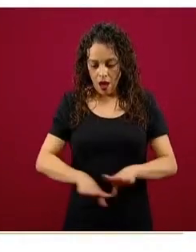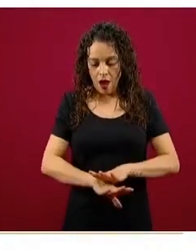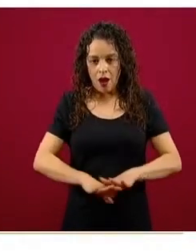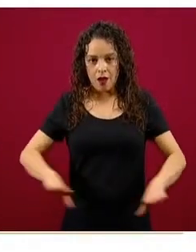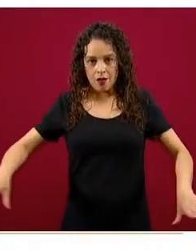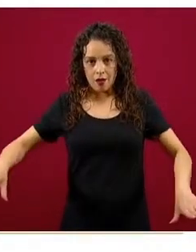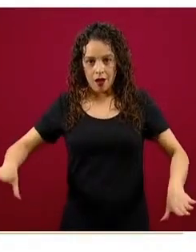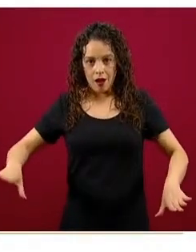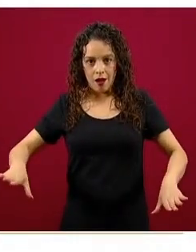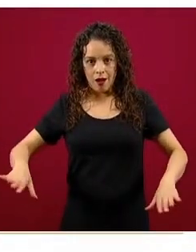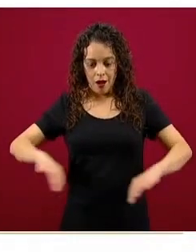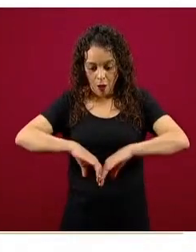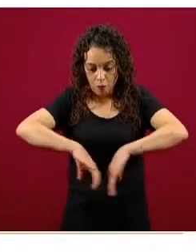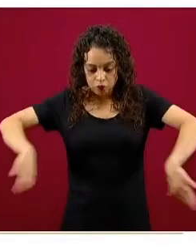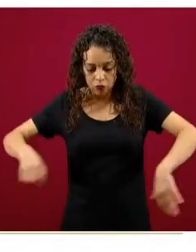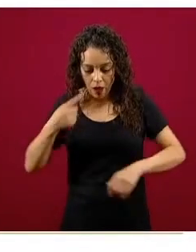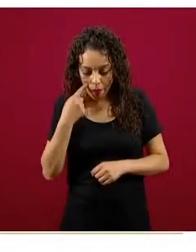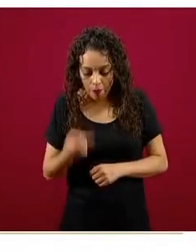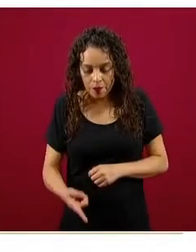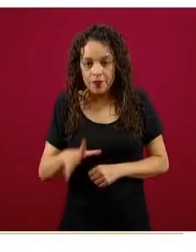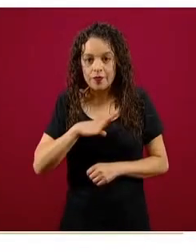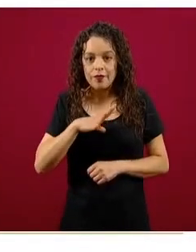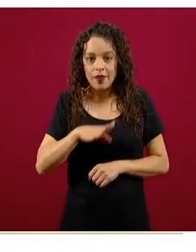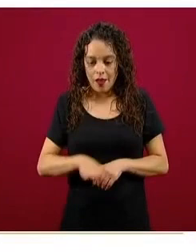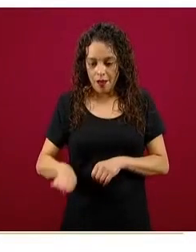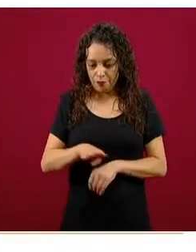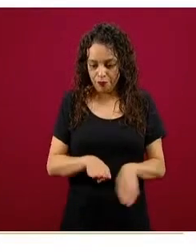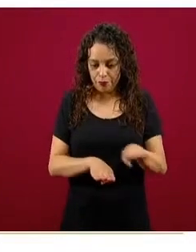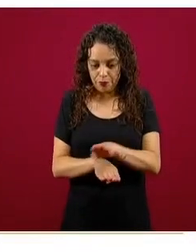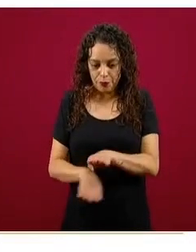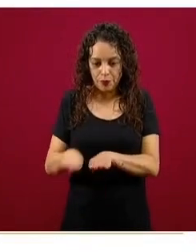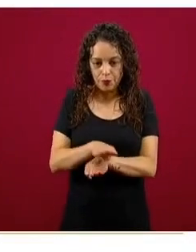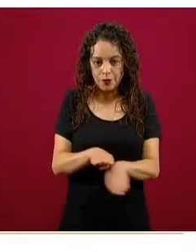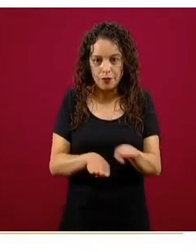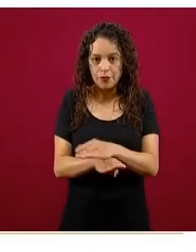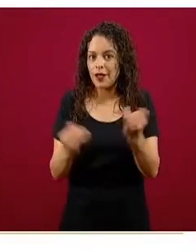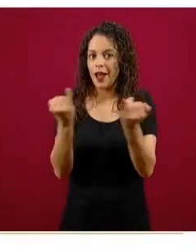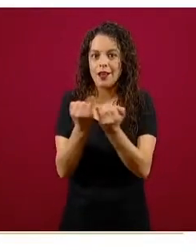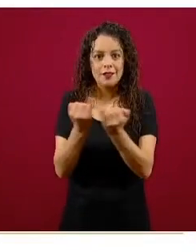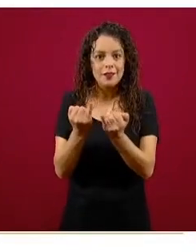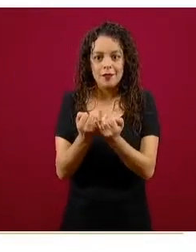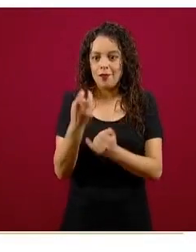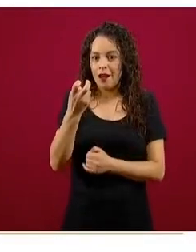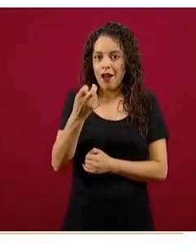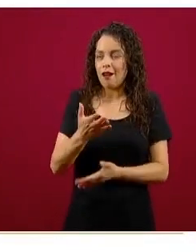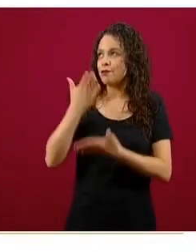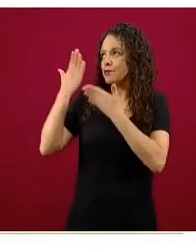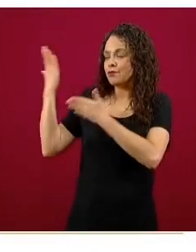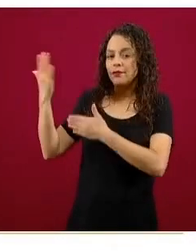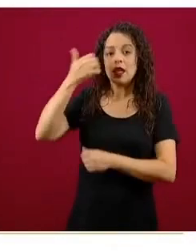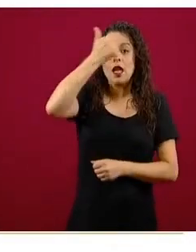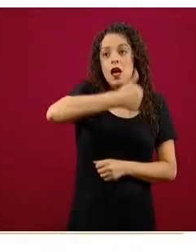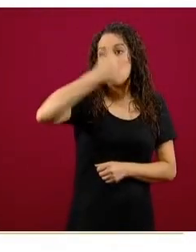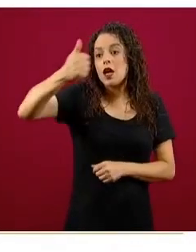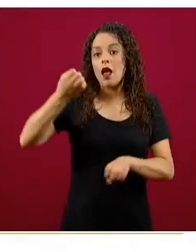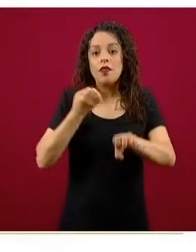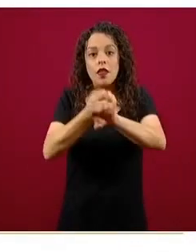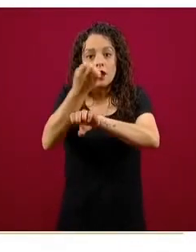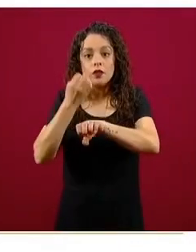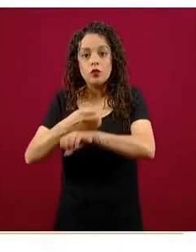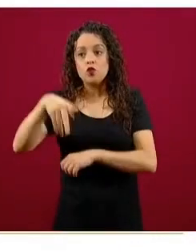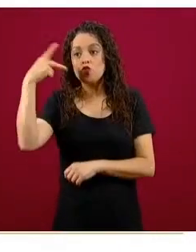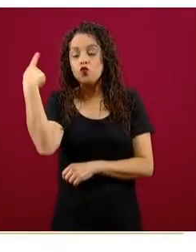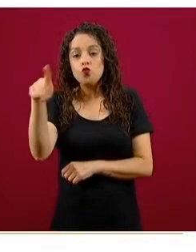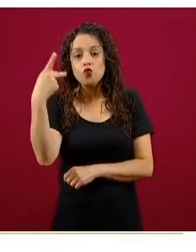tenemos la contribución que va teniendo cada curva de cada estado a una